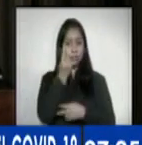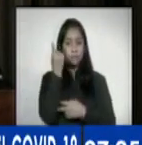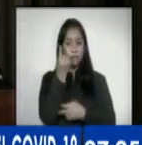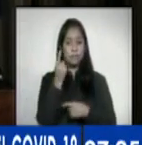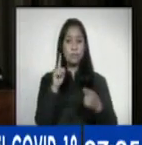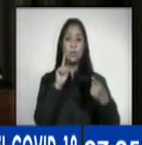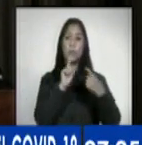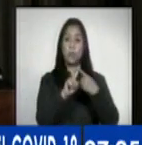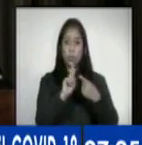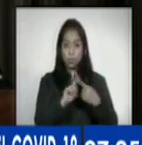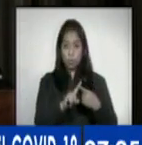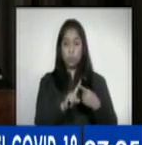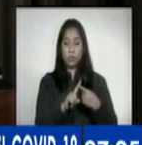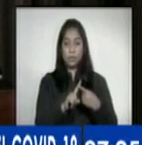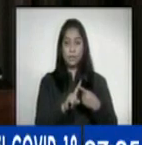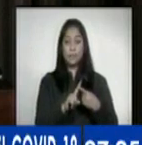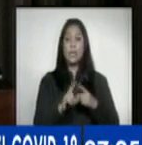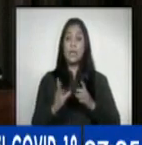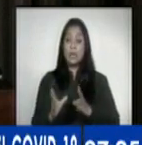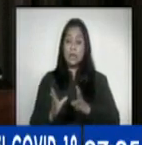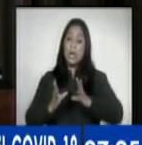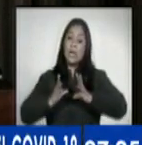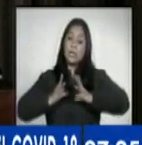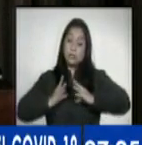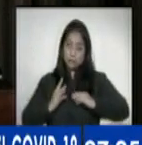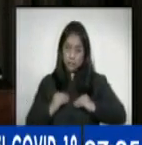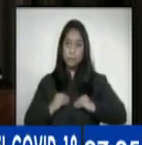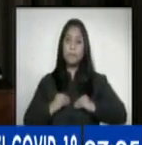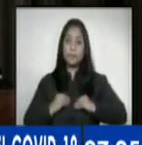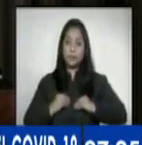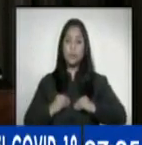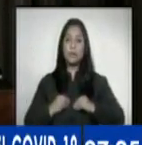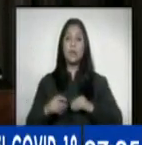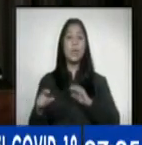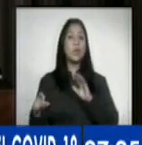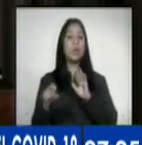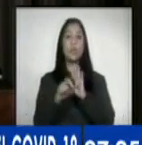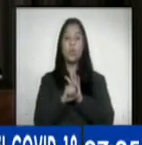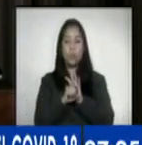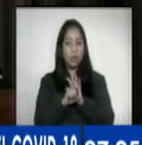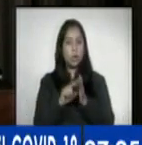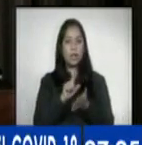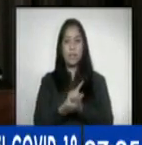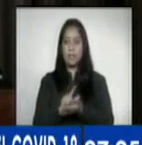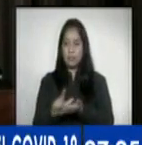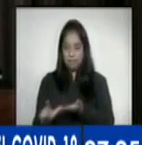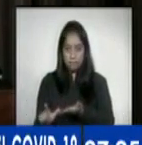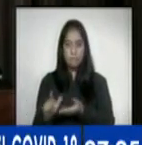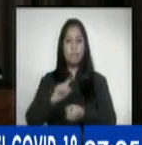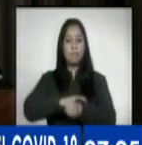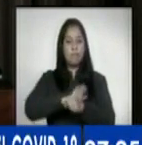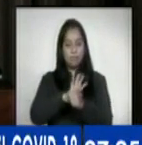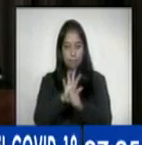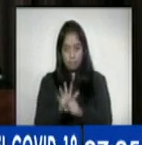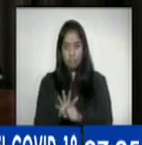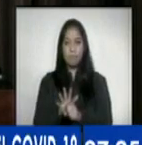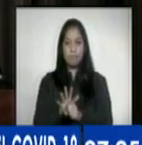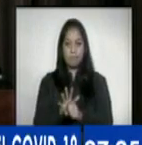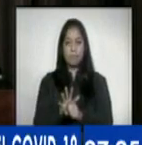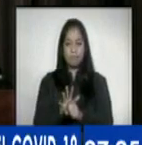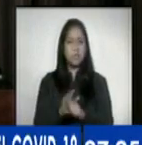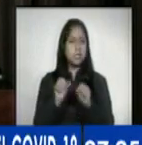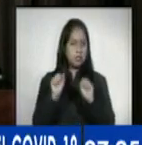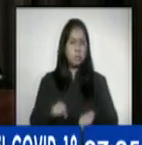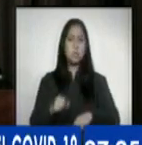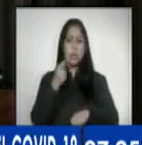es que acepten implementar el código sanitario del coronavirus que se puede bajar de